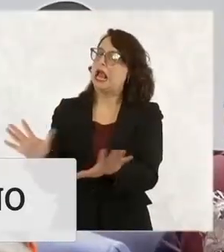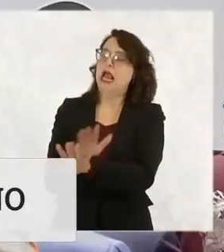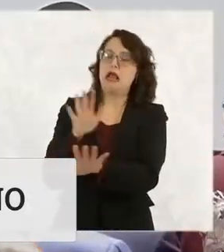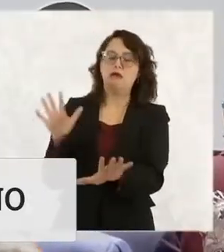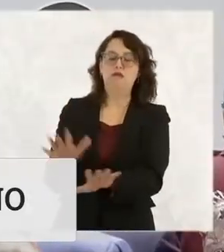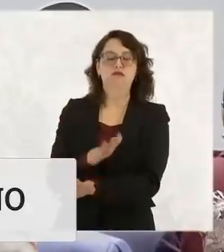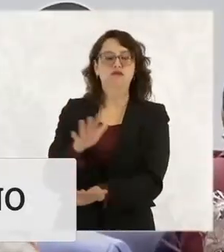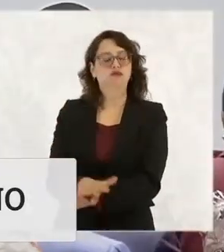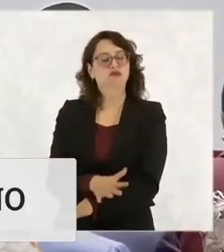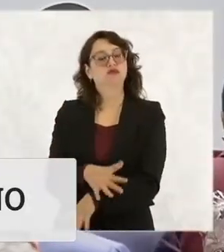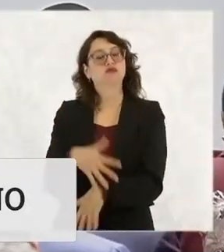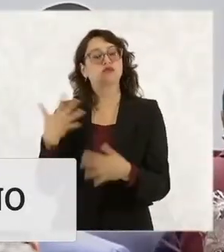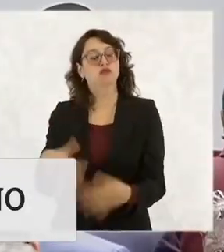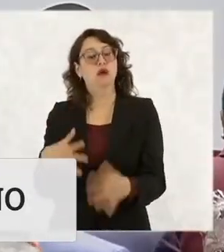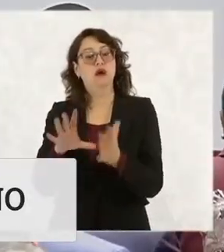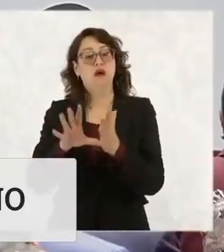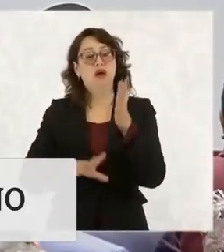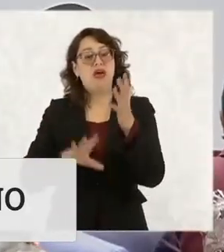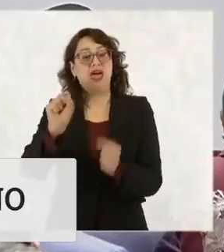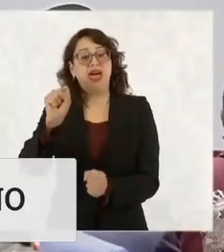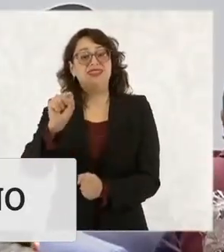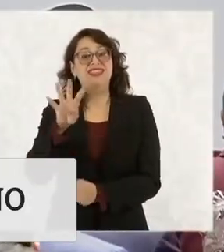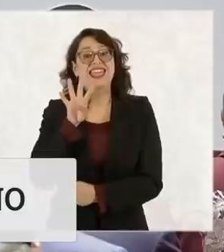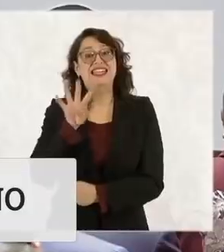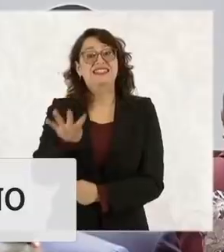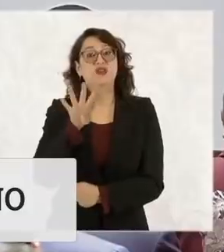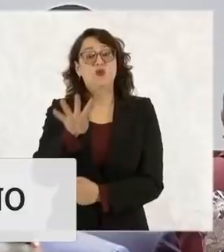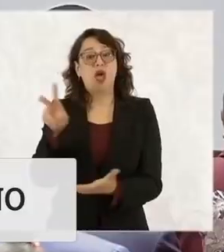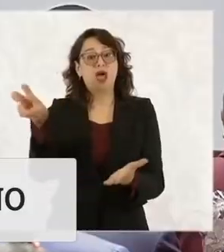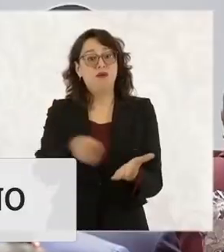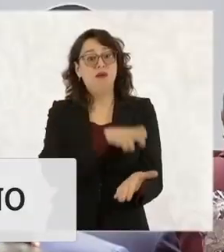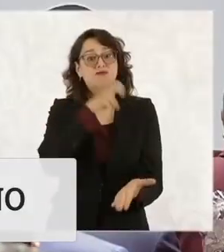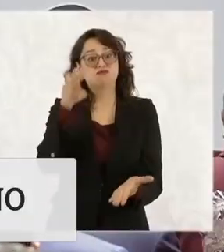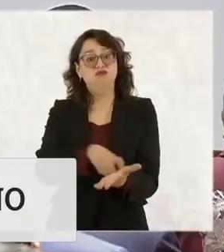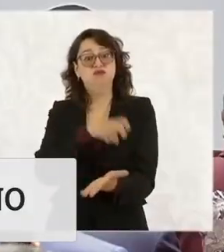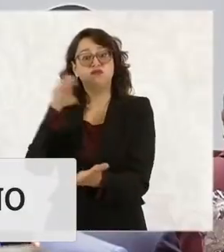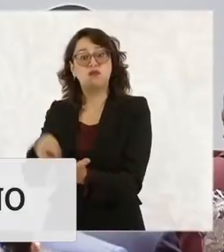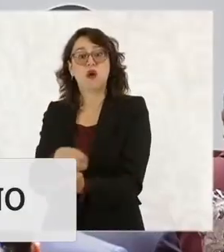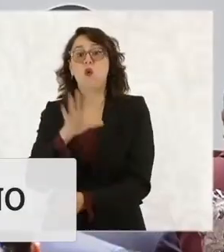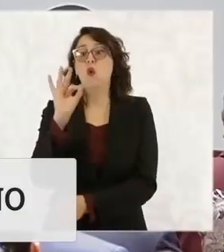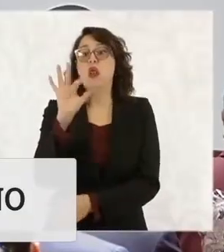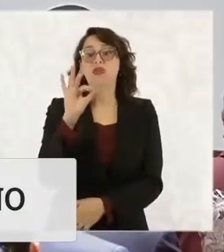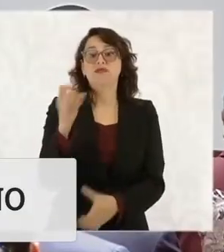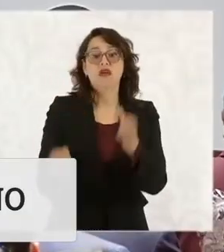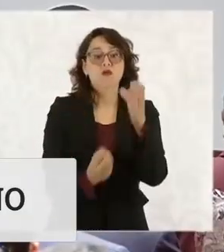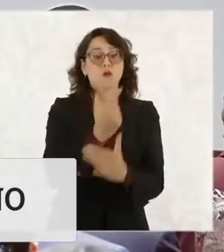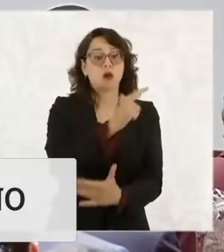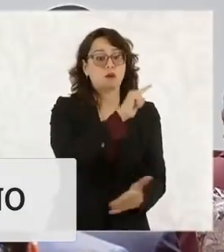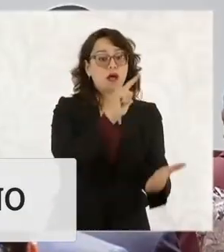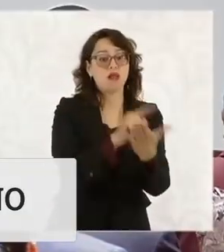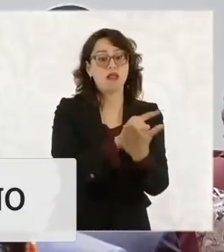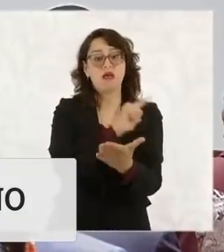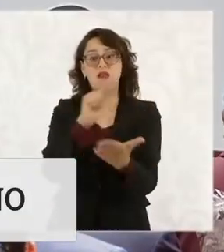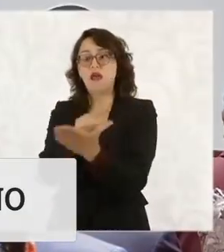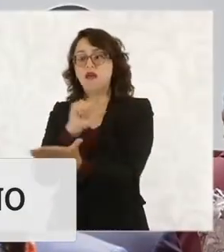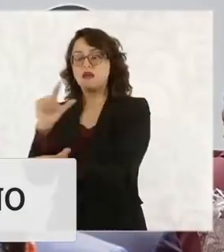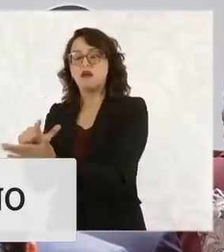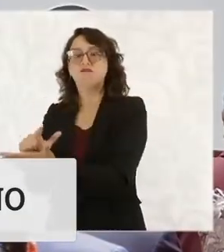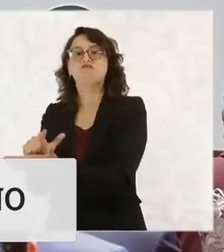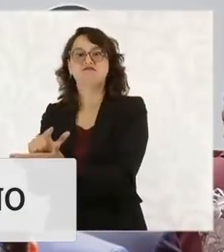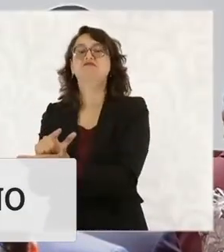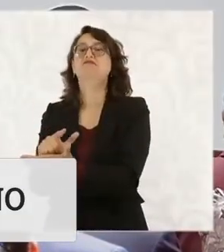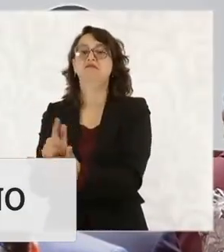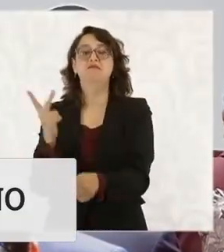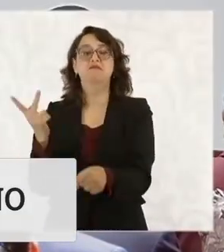aprobaron 19 reformas constitucionales y 40 nuevas leyes que resarcen una parte del